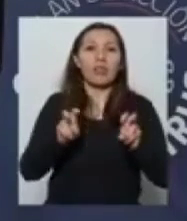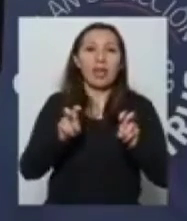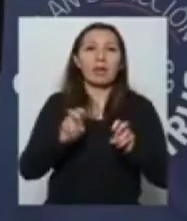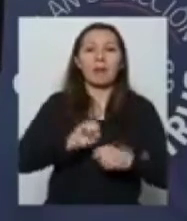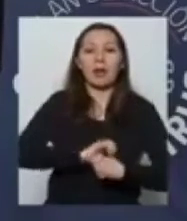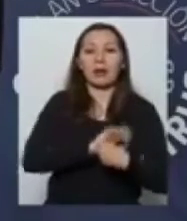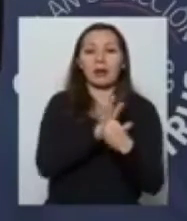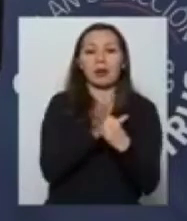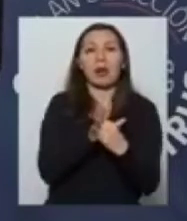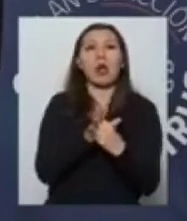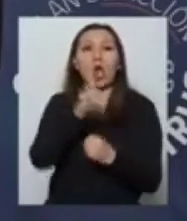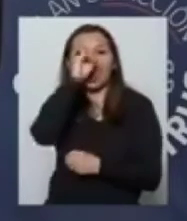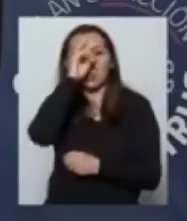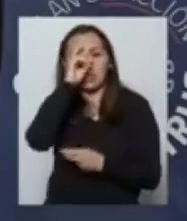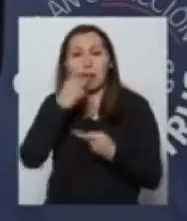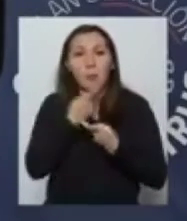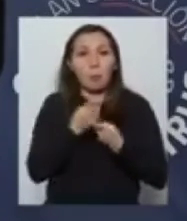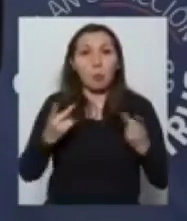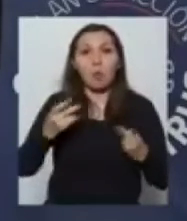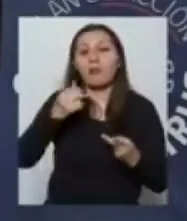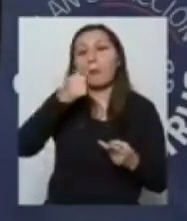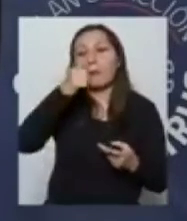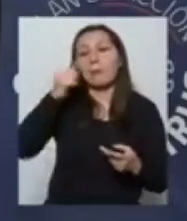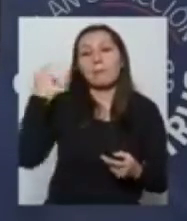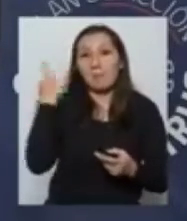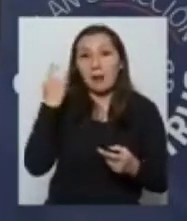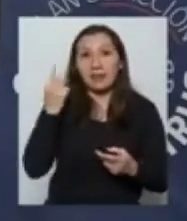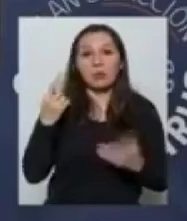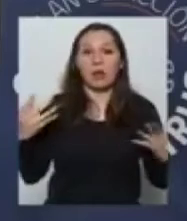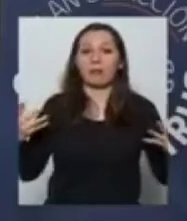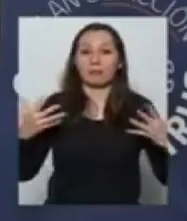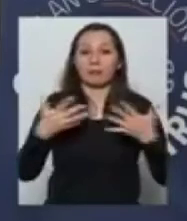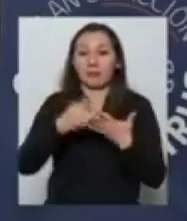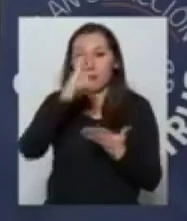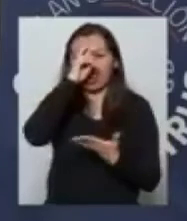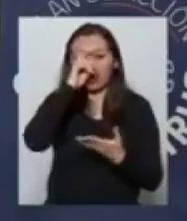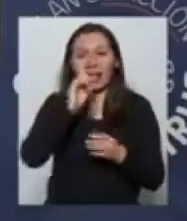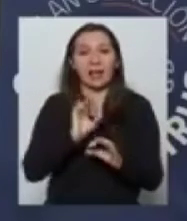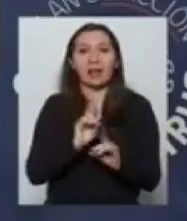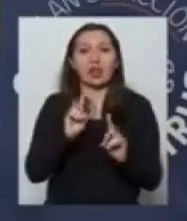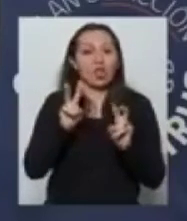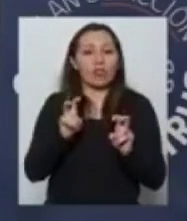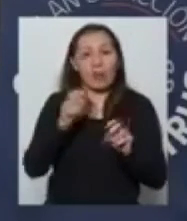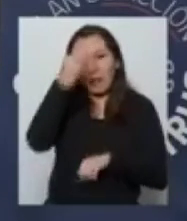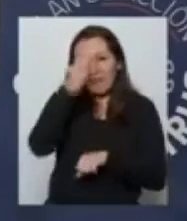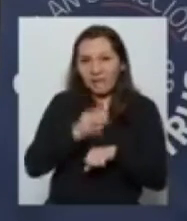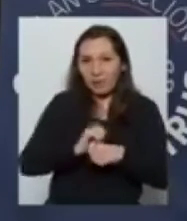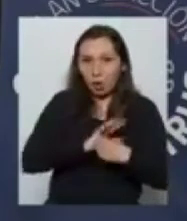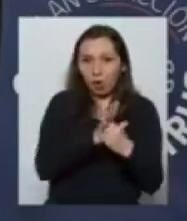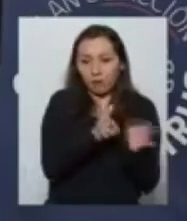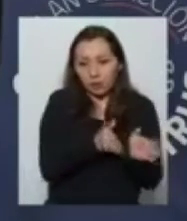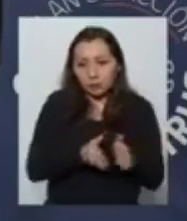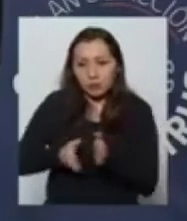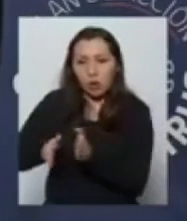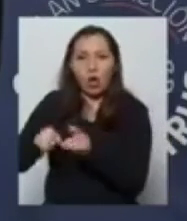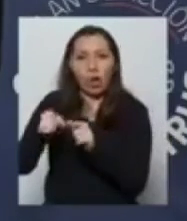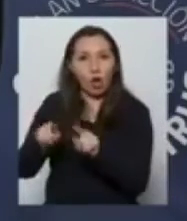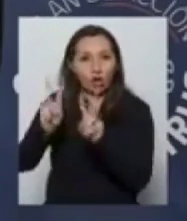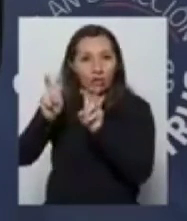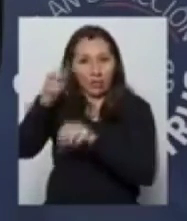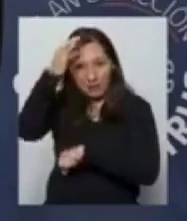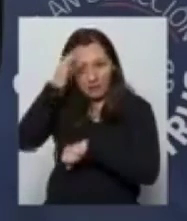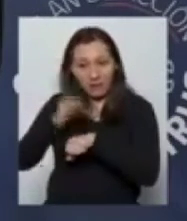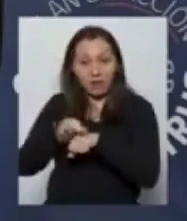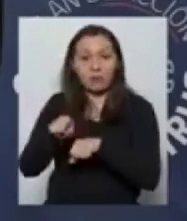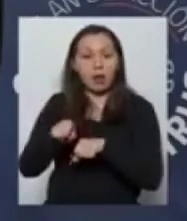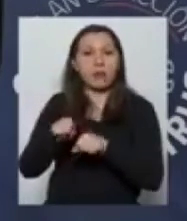a COVID en la red pública, privada, en la red integrada. Es evidente que hoy día tenemos